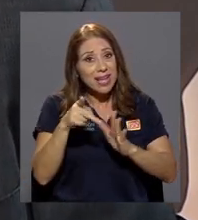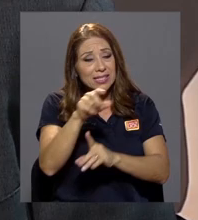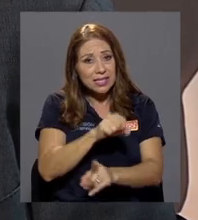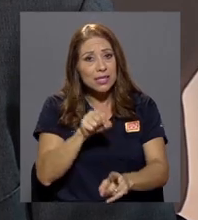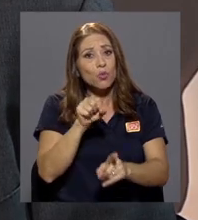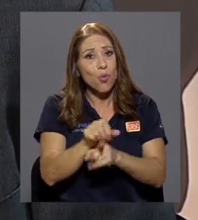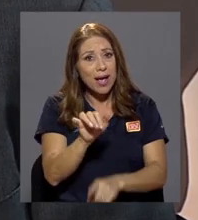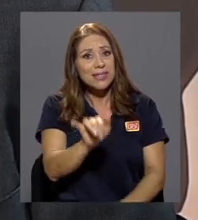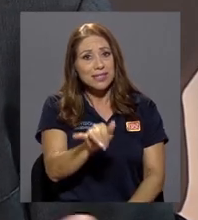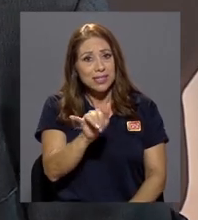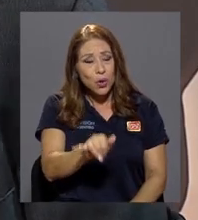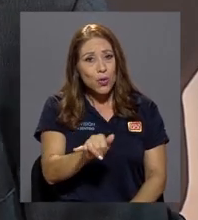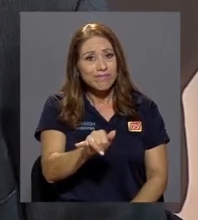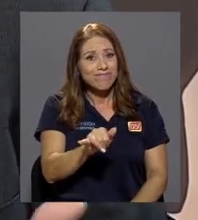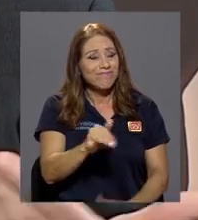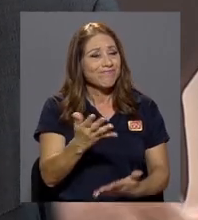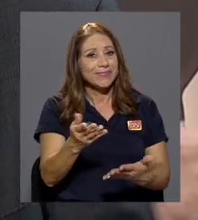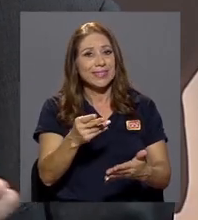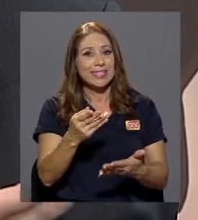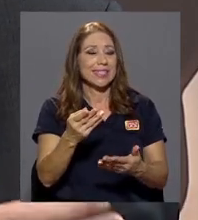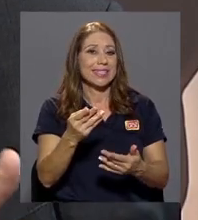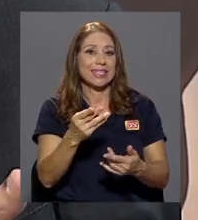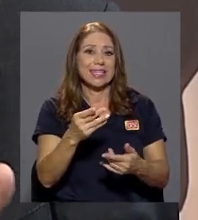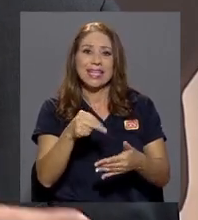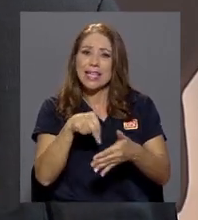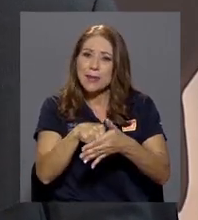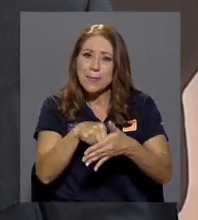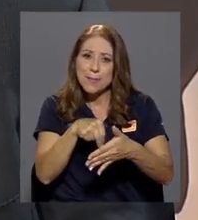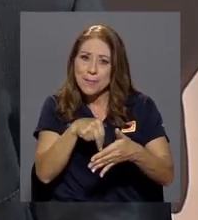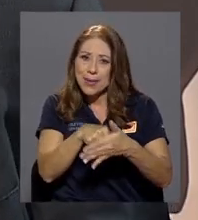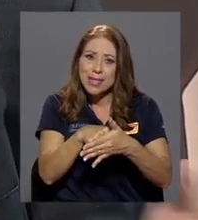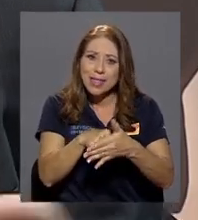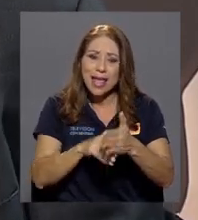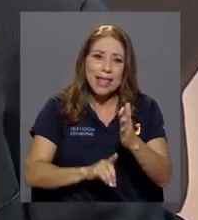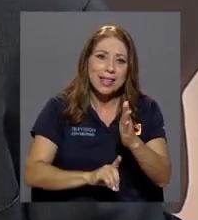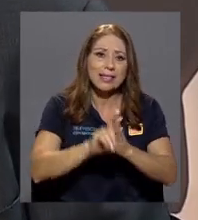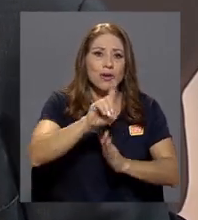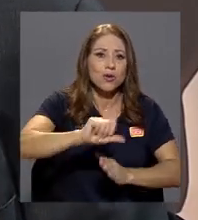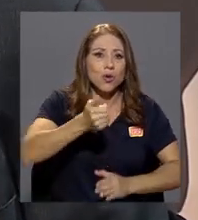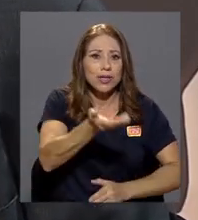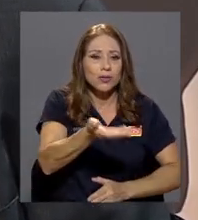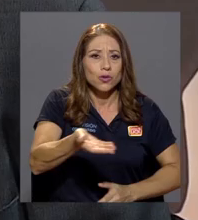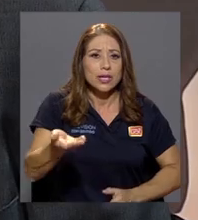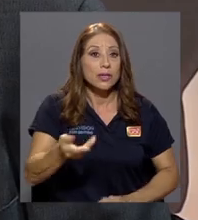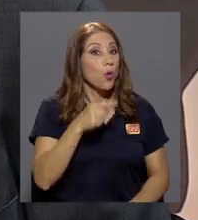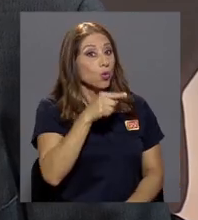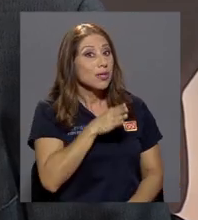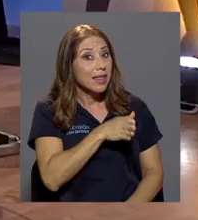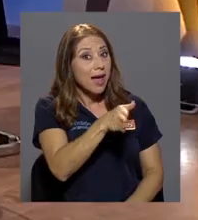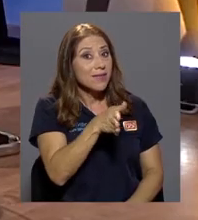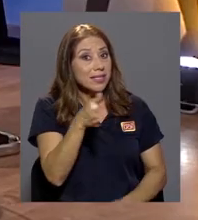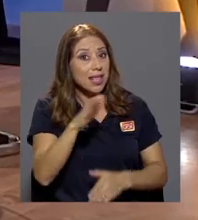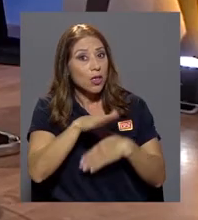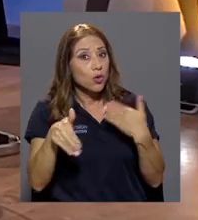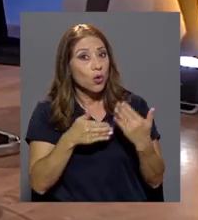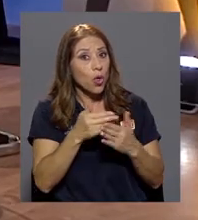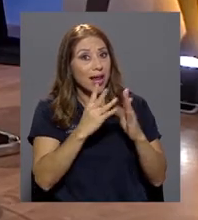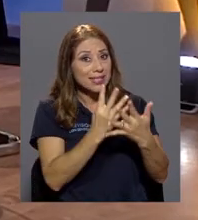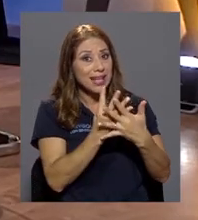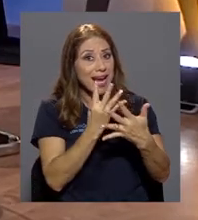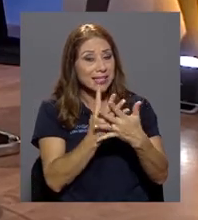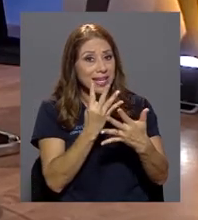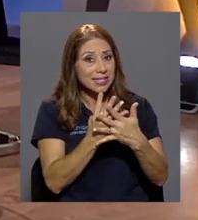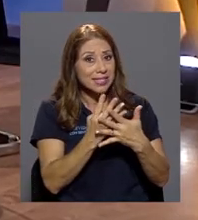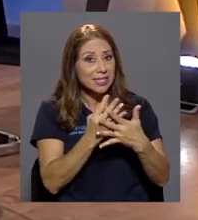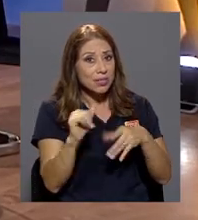una situación semejante de hecho impide ya de por sí el desarrollo de otras cosas esto ya todas las cárceles es una práctica